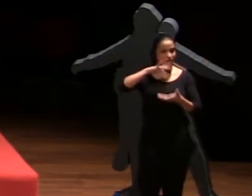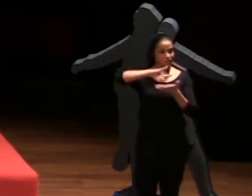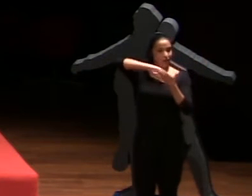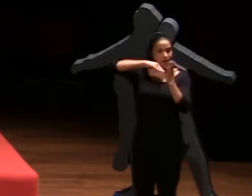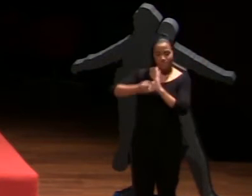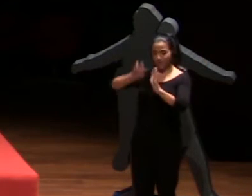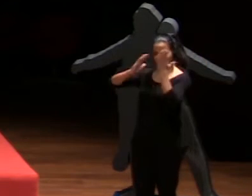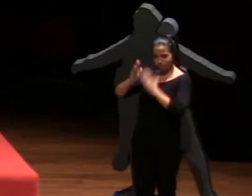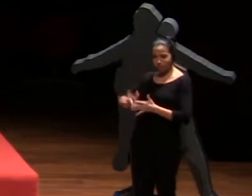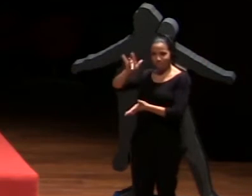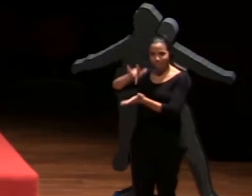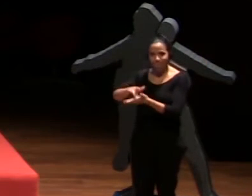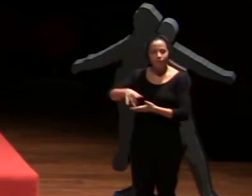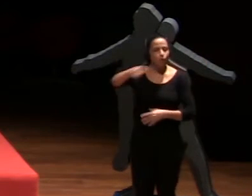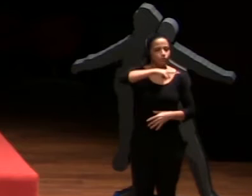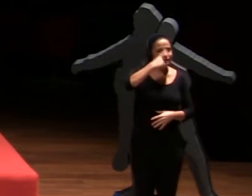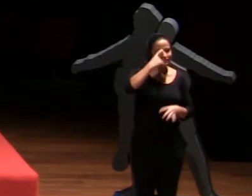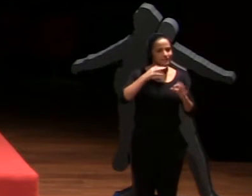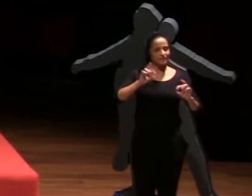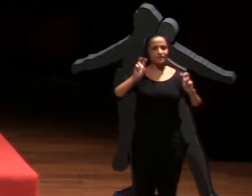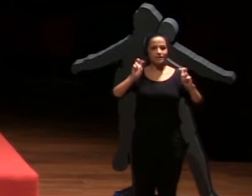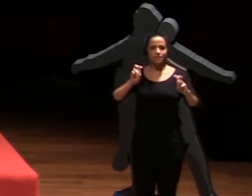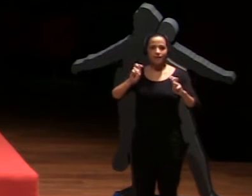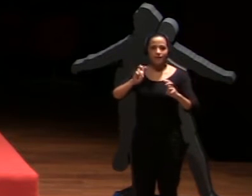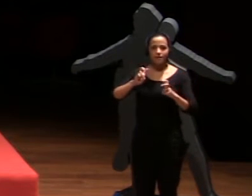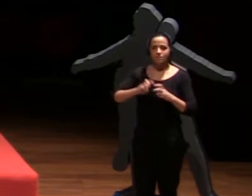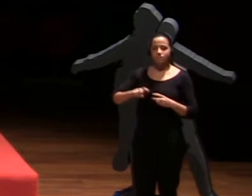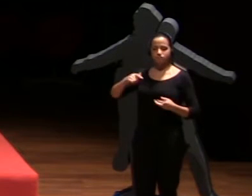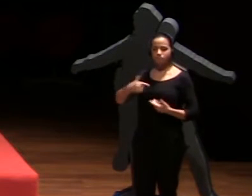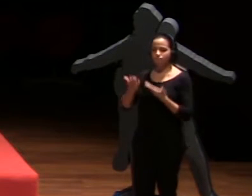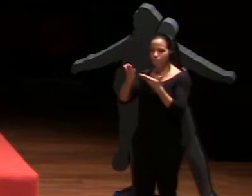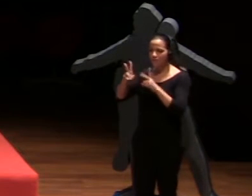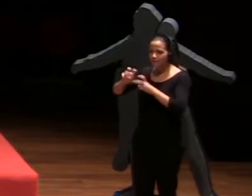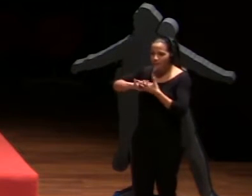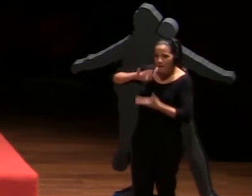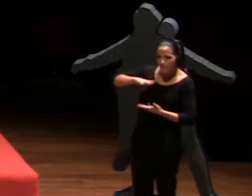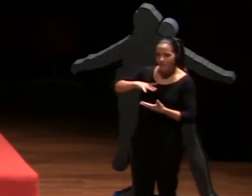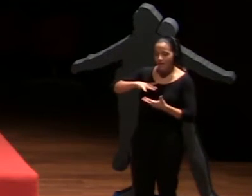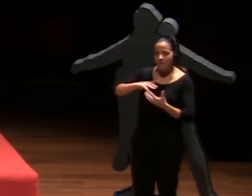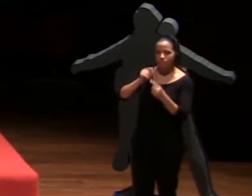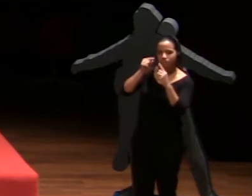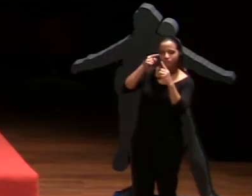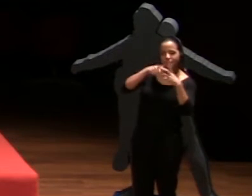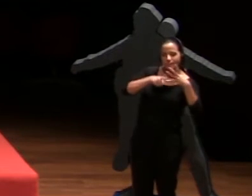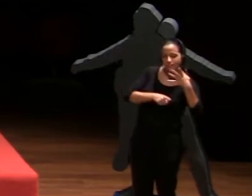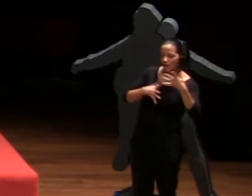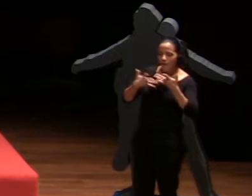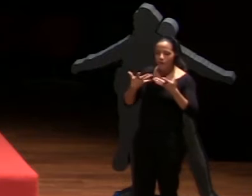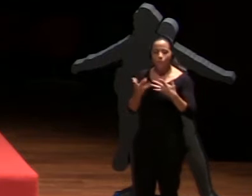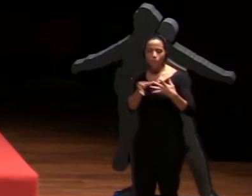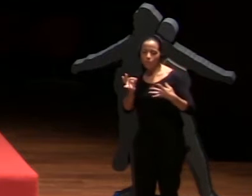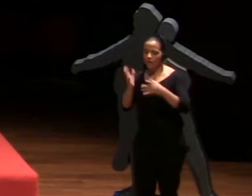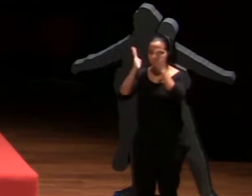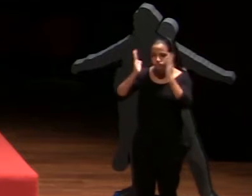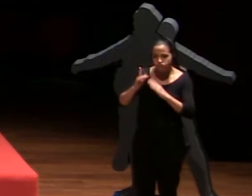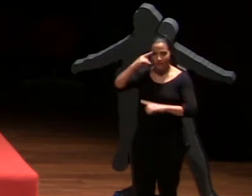recapacitar sobre qué capacidad le estoy trabajando a esa persona. Y sobre